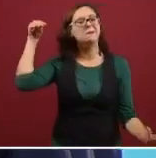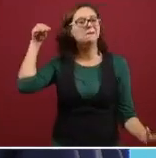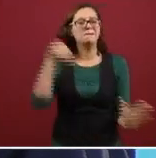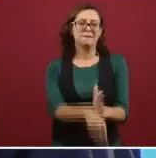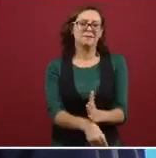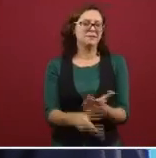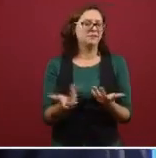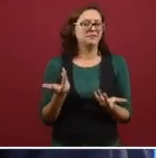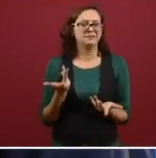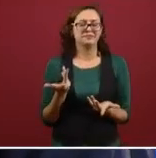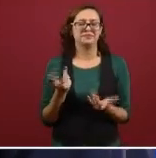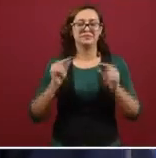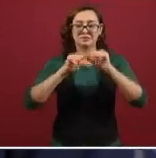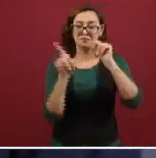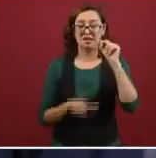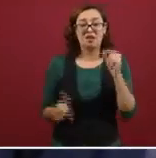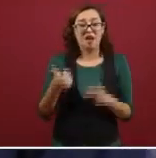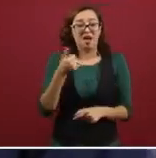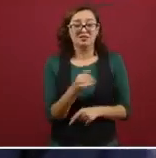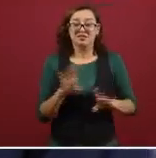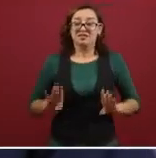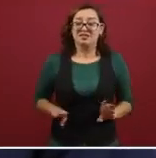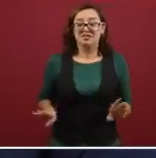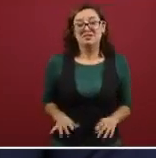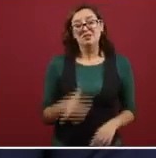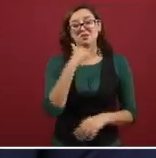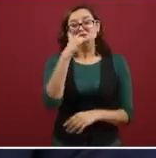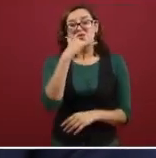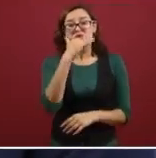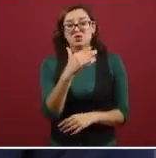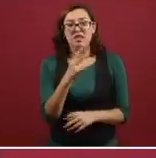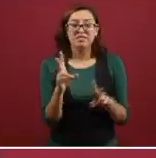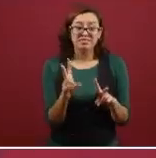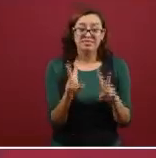México. No era nada más un asunto del modelo,